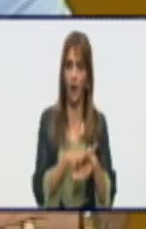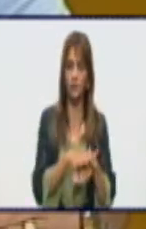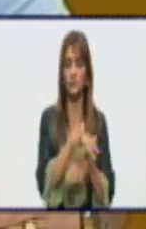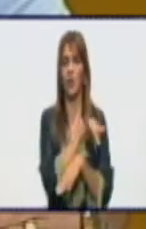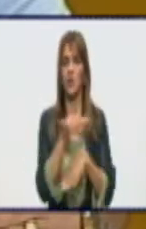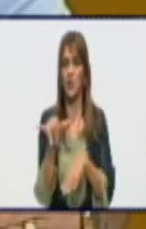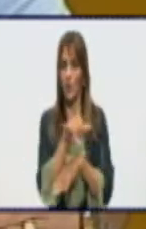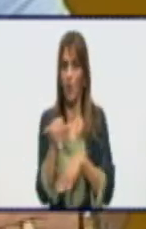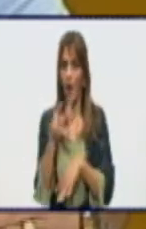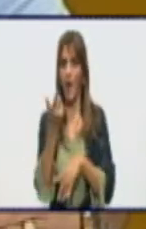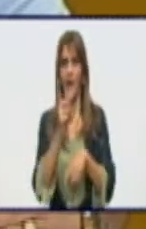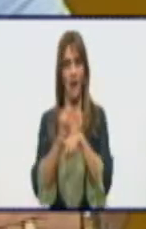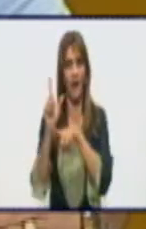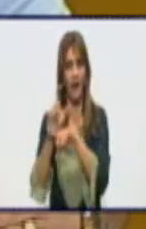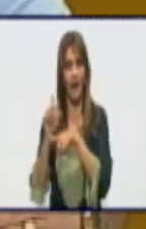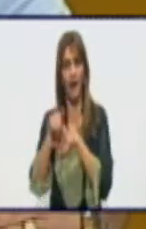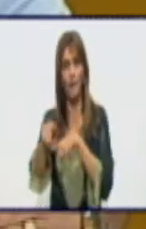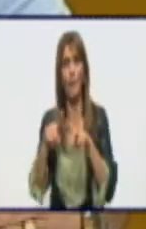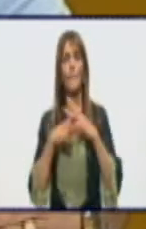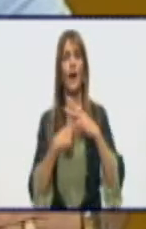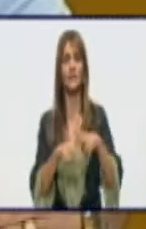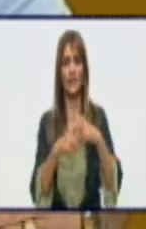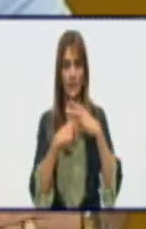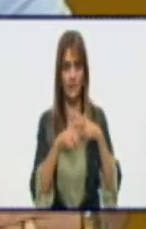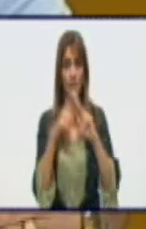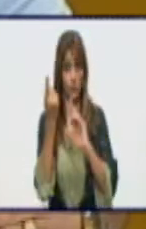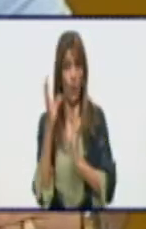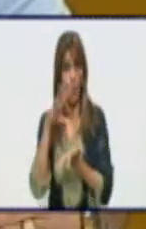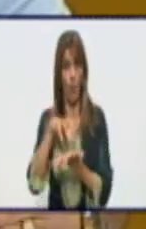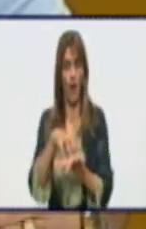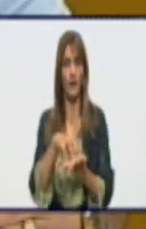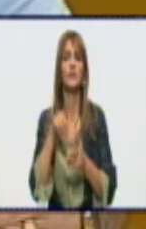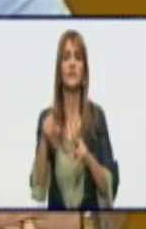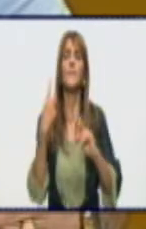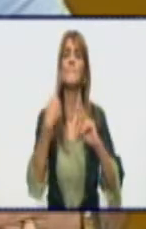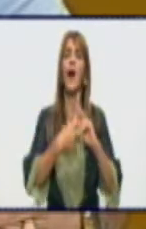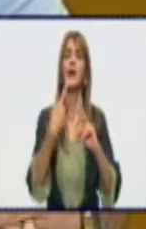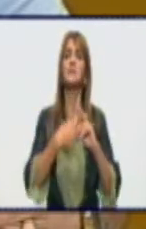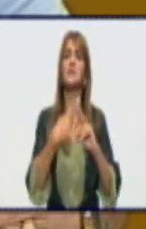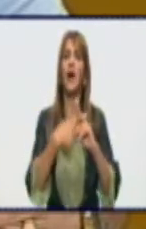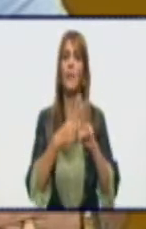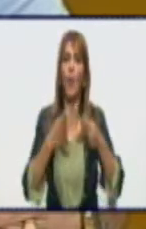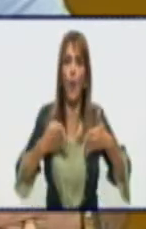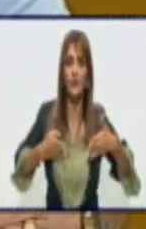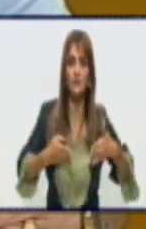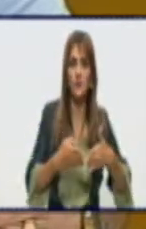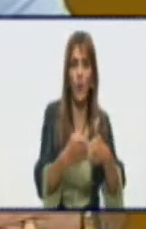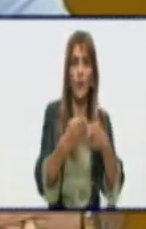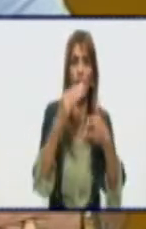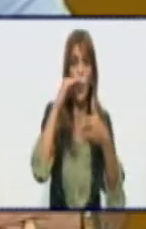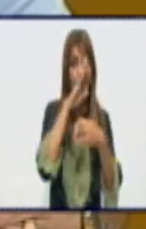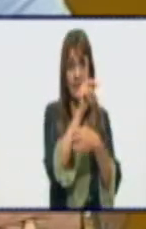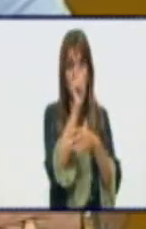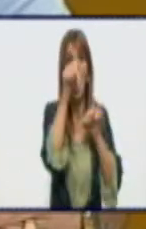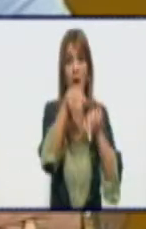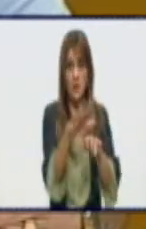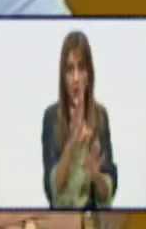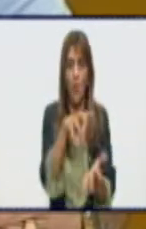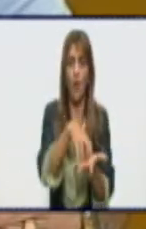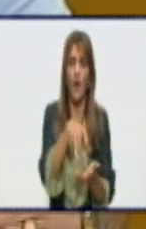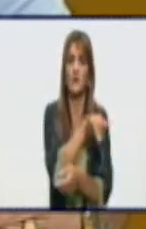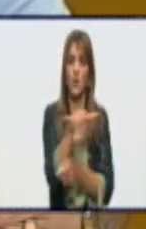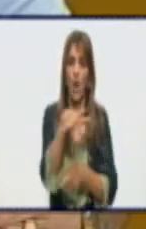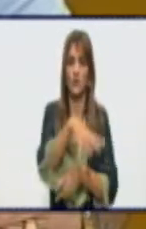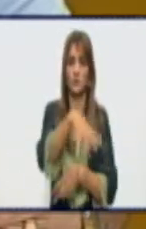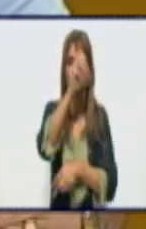1009, también por mantenimiento. Y en el caso de Bayamo, en el circuito en Tronque de Guisa, que es uno de los circuitos que nos ha dado